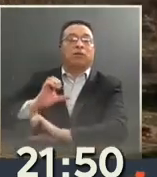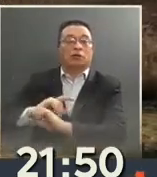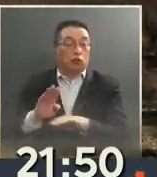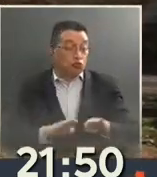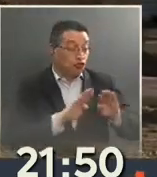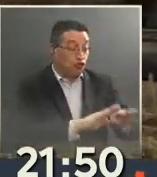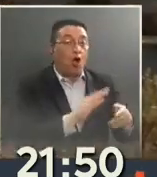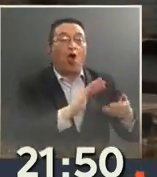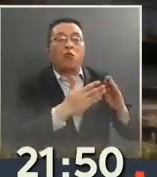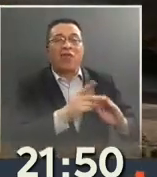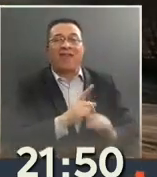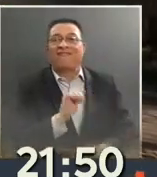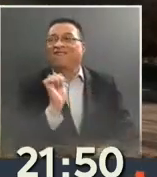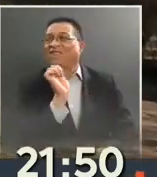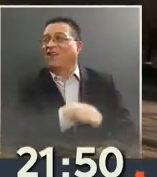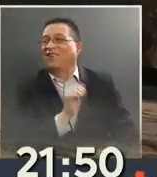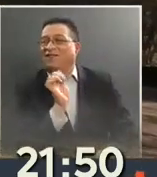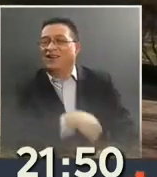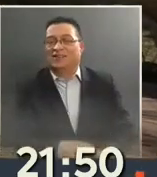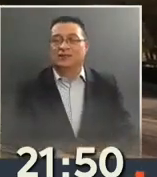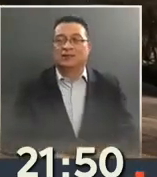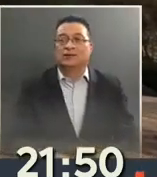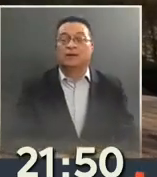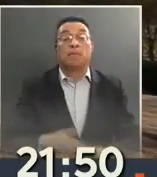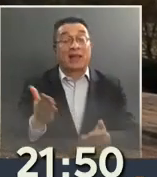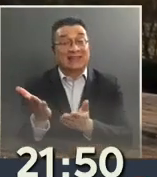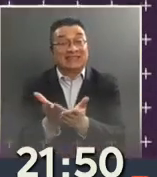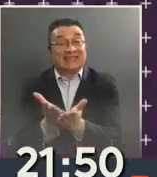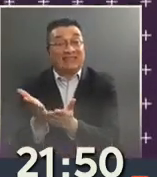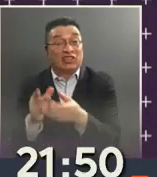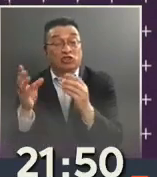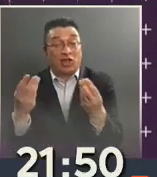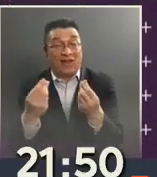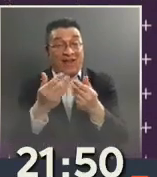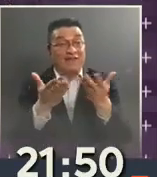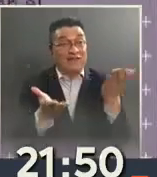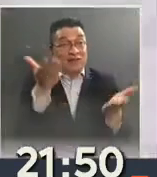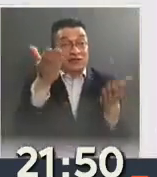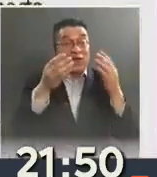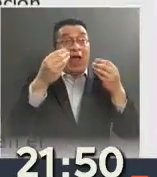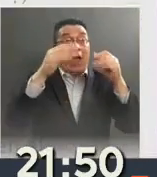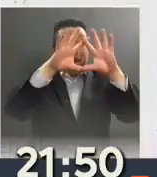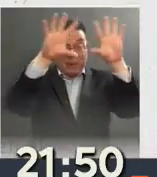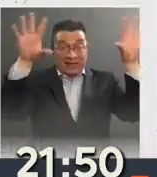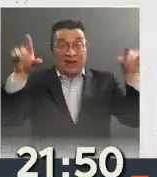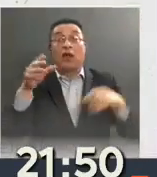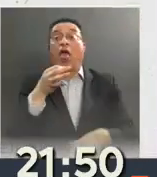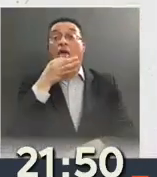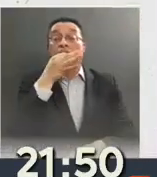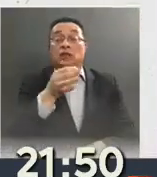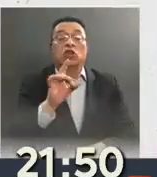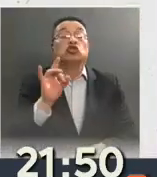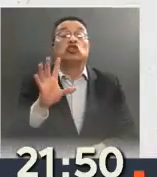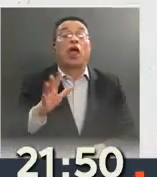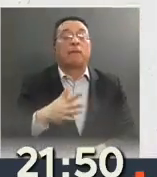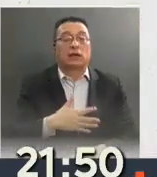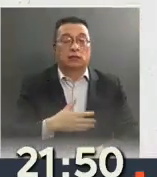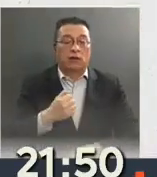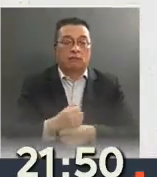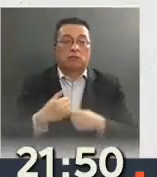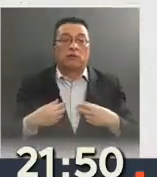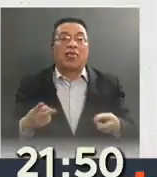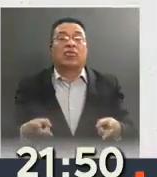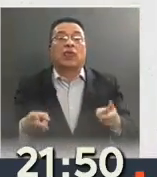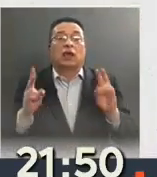comunidades. El Servicio de Evaluación Ambiental, SEA, dice que solo está actuando bajo derecho, Una polémica que